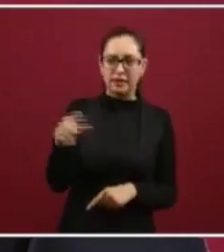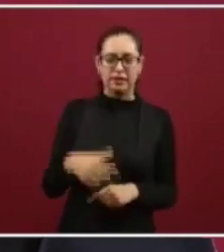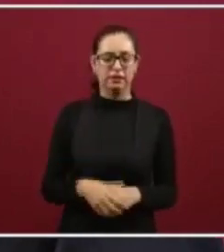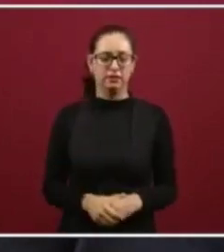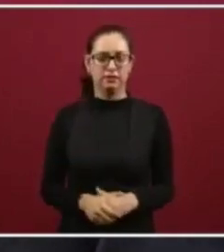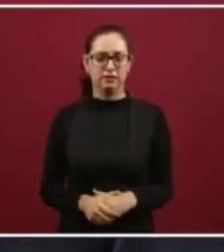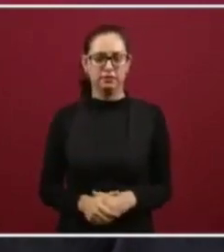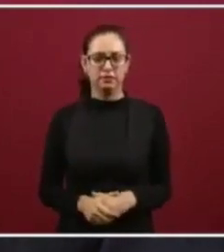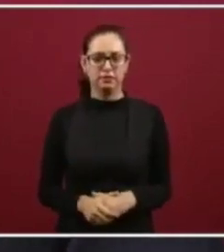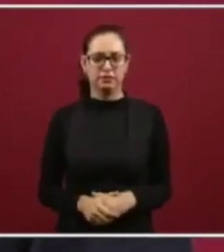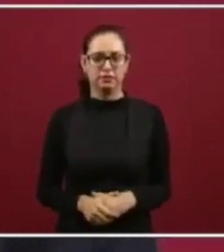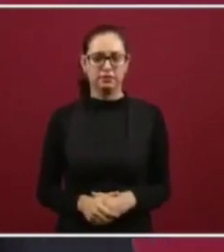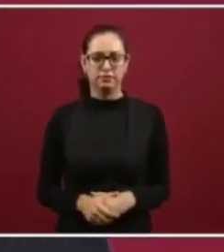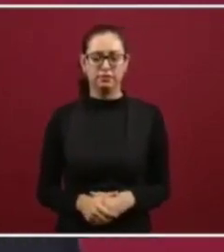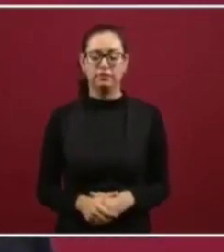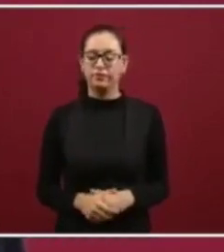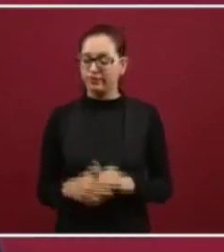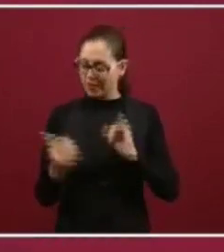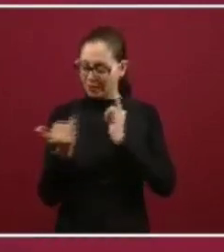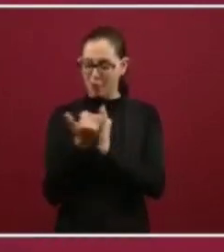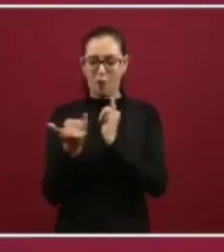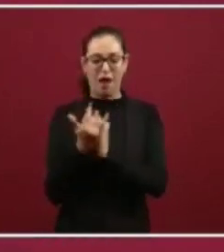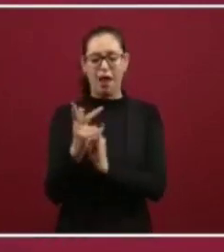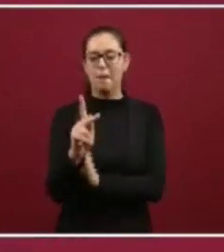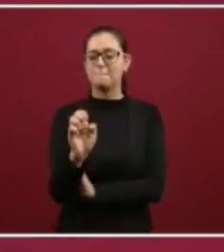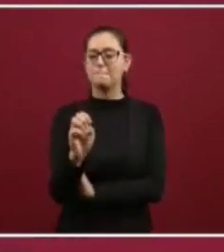inclusive de Pemex.